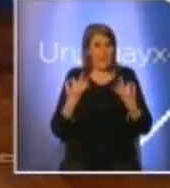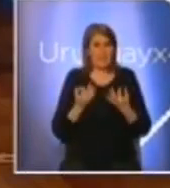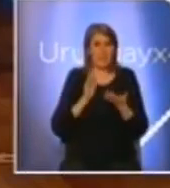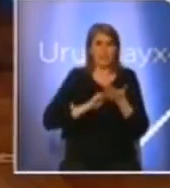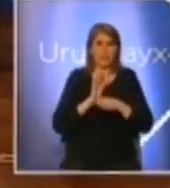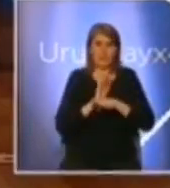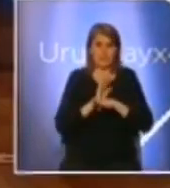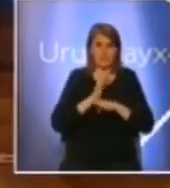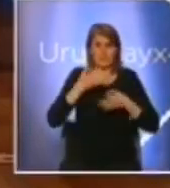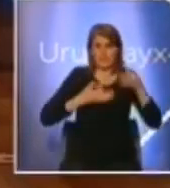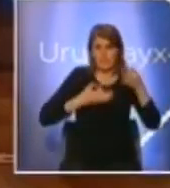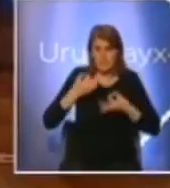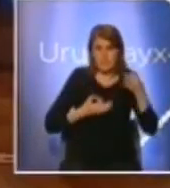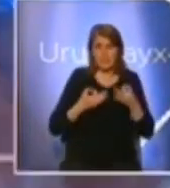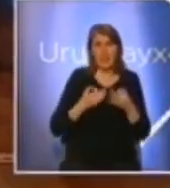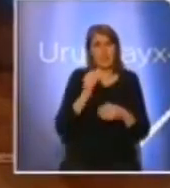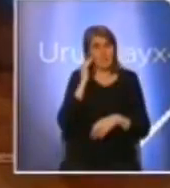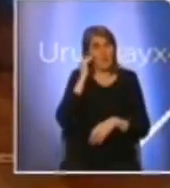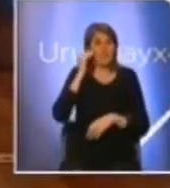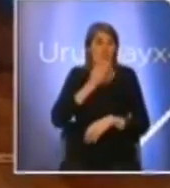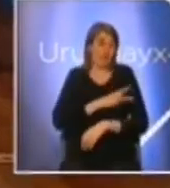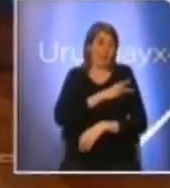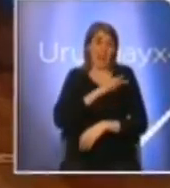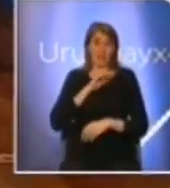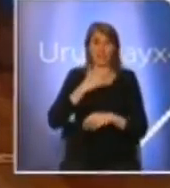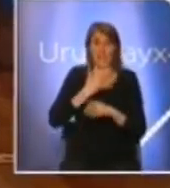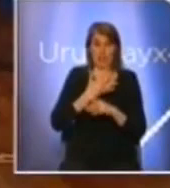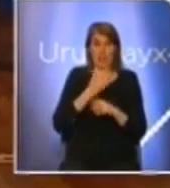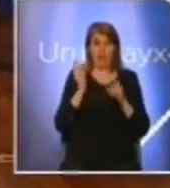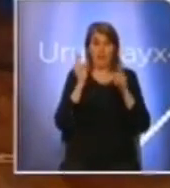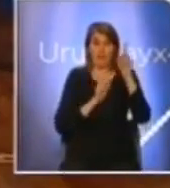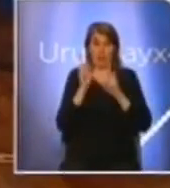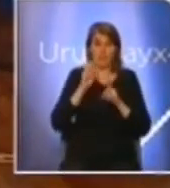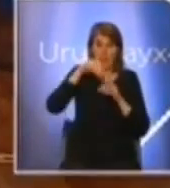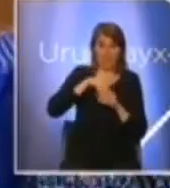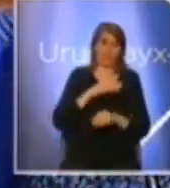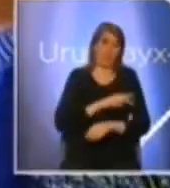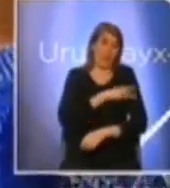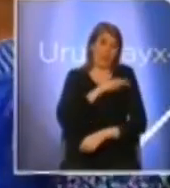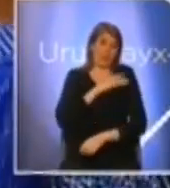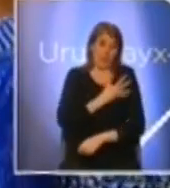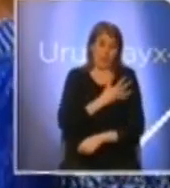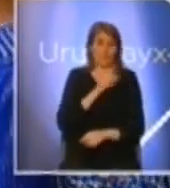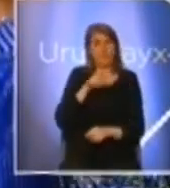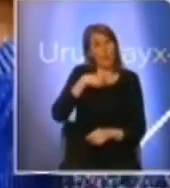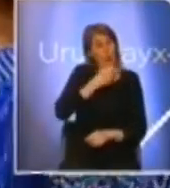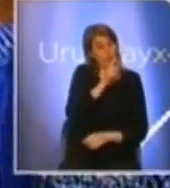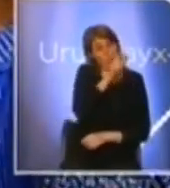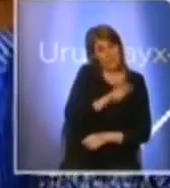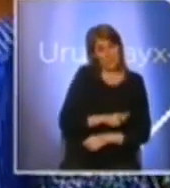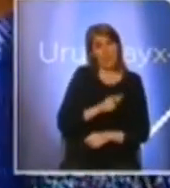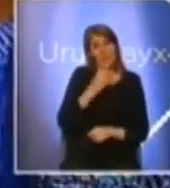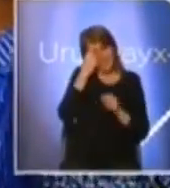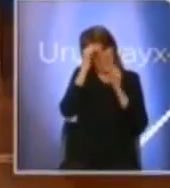radicales libres, profesor grado 5 de la Facultad de Ciencias, y también el ingeniero agrónomo